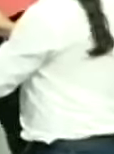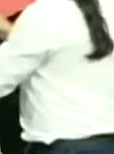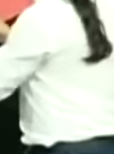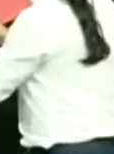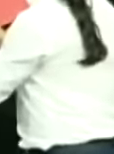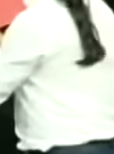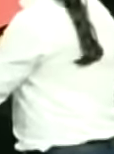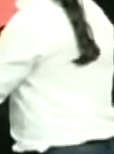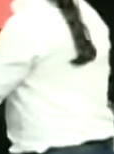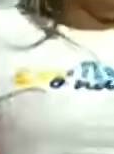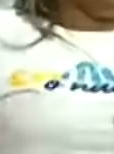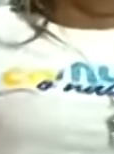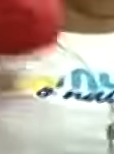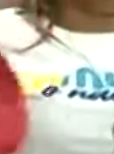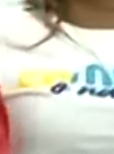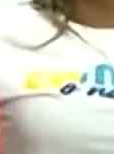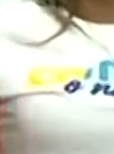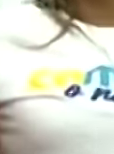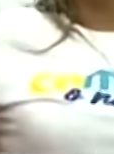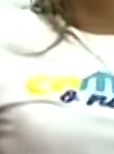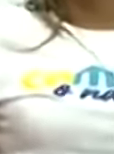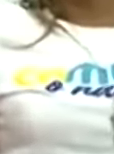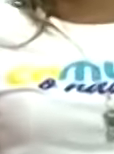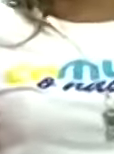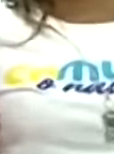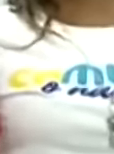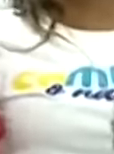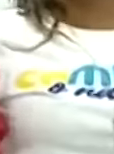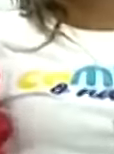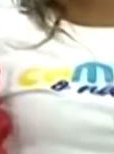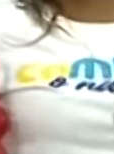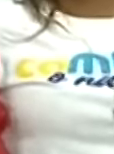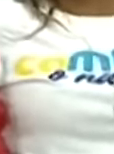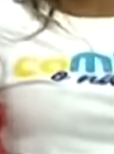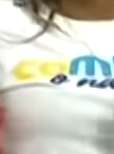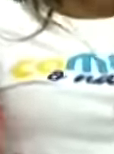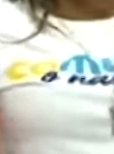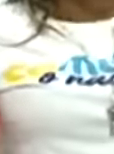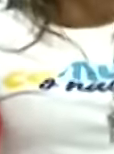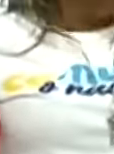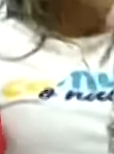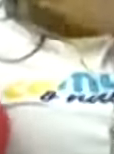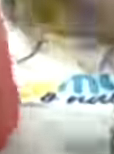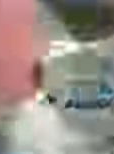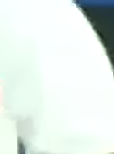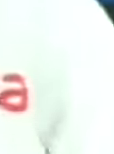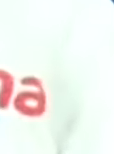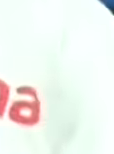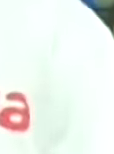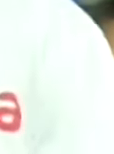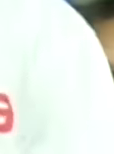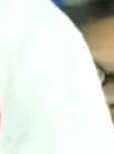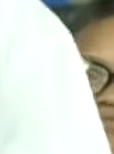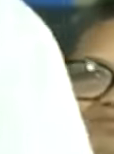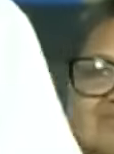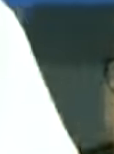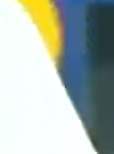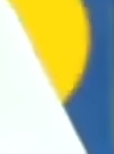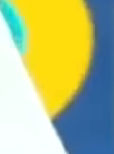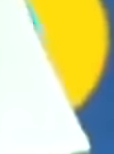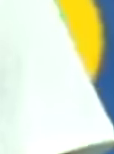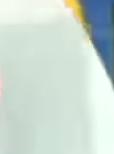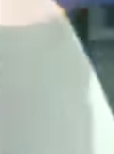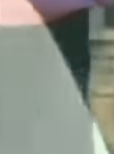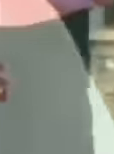como muestra de agradecimiento, como muestra de cariño. Maduro, Maduro, Maduro, y Maduro.